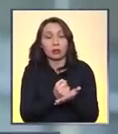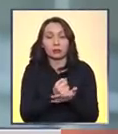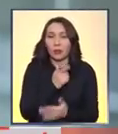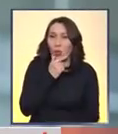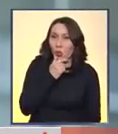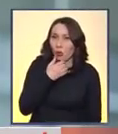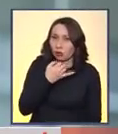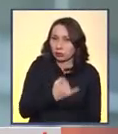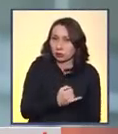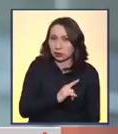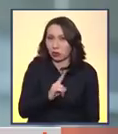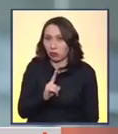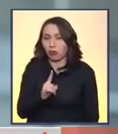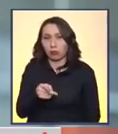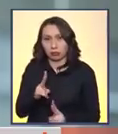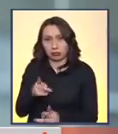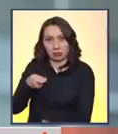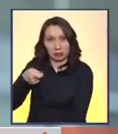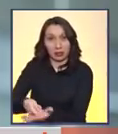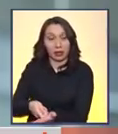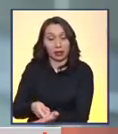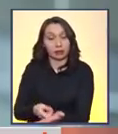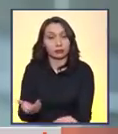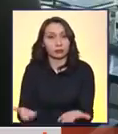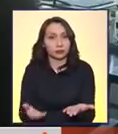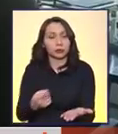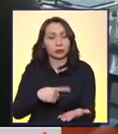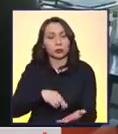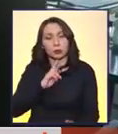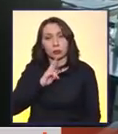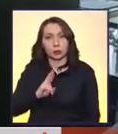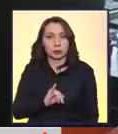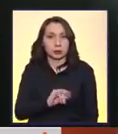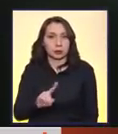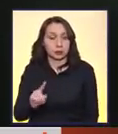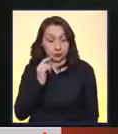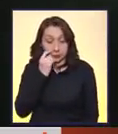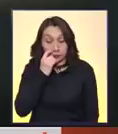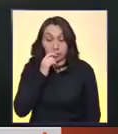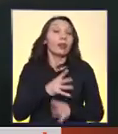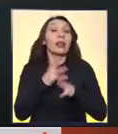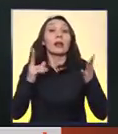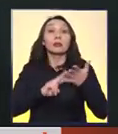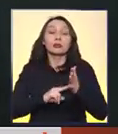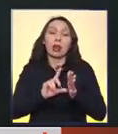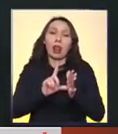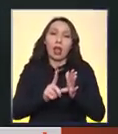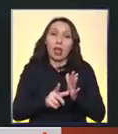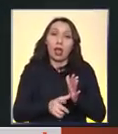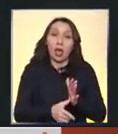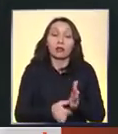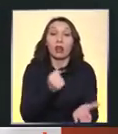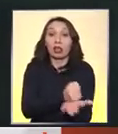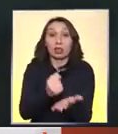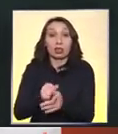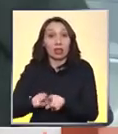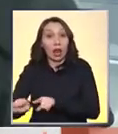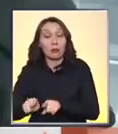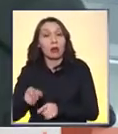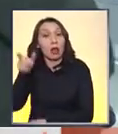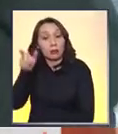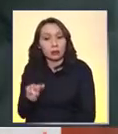acaso corresponden a la cobertura, y ahí es donde nosotros entramos a pronunciar. Pero con un gran problema, es lento y mientras dura el trámite el paciente no recibe